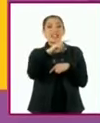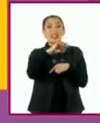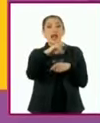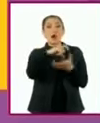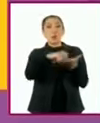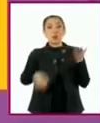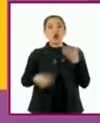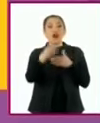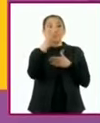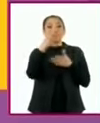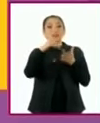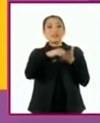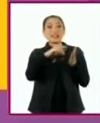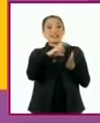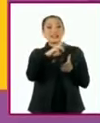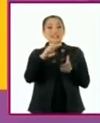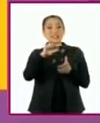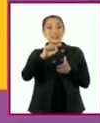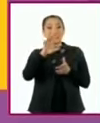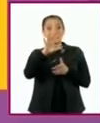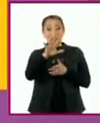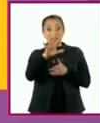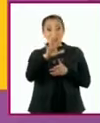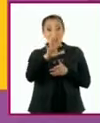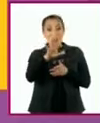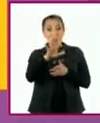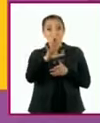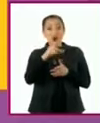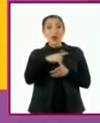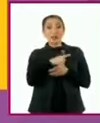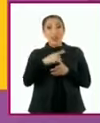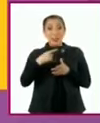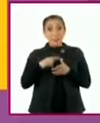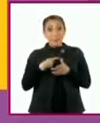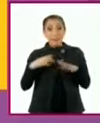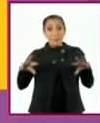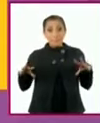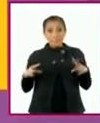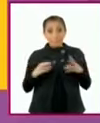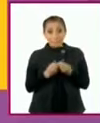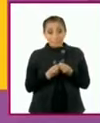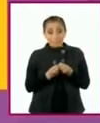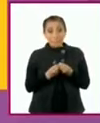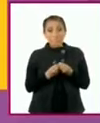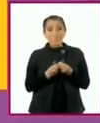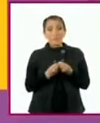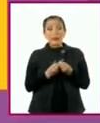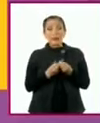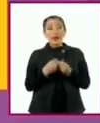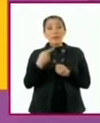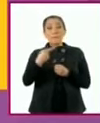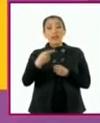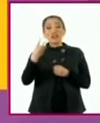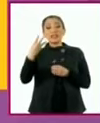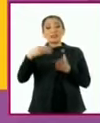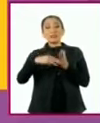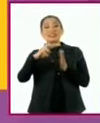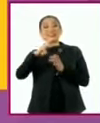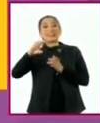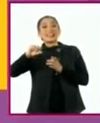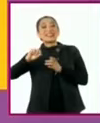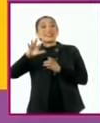de 3,375 pesos, por lo que la deuda que generó un saldo de menos